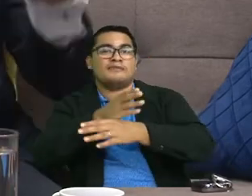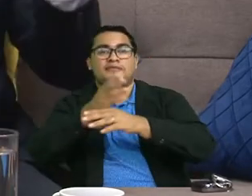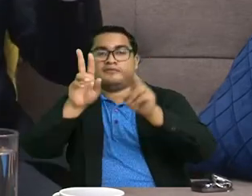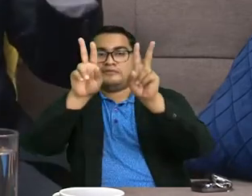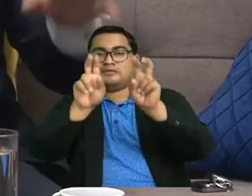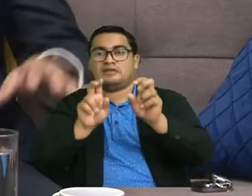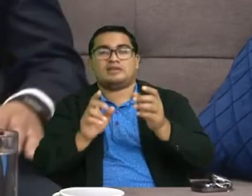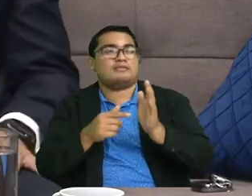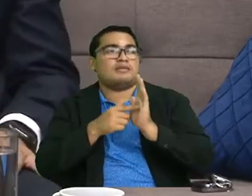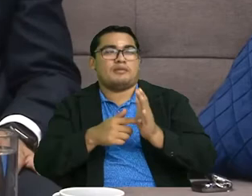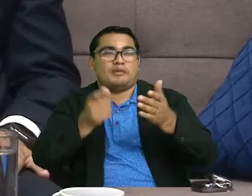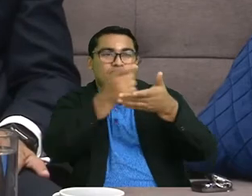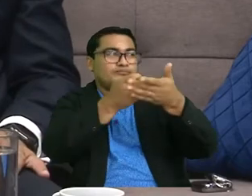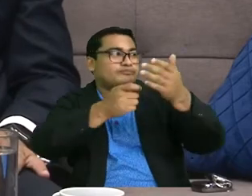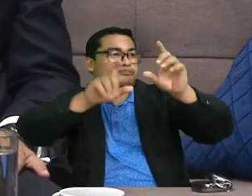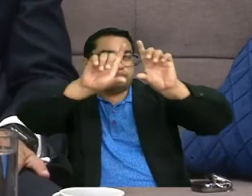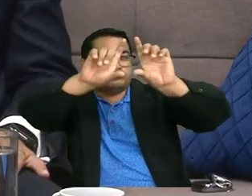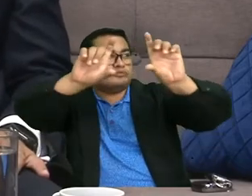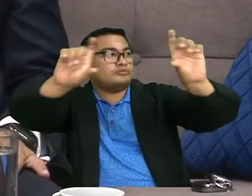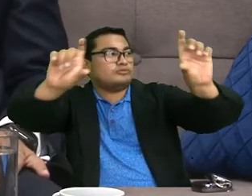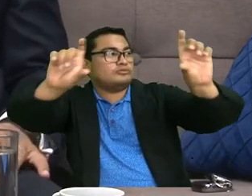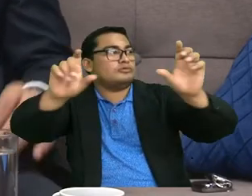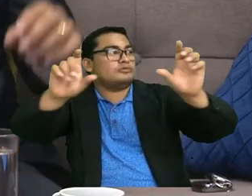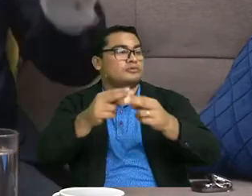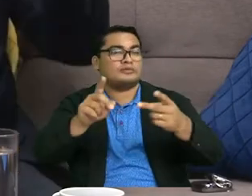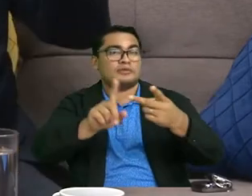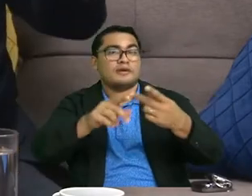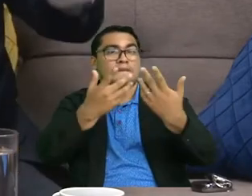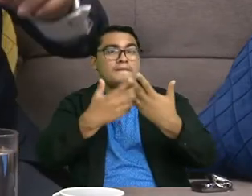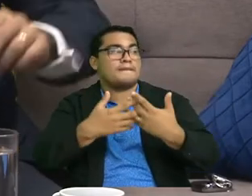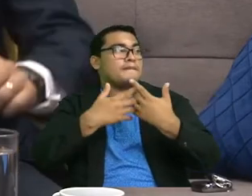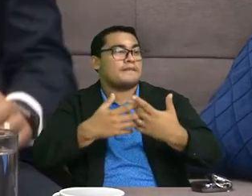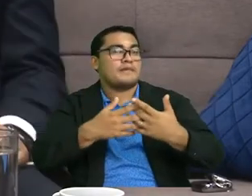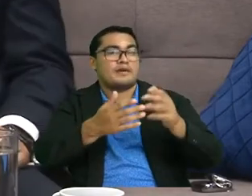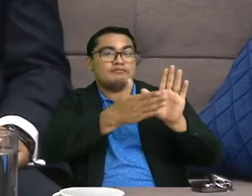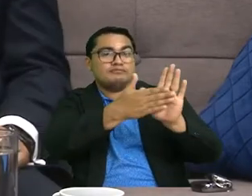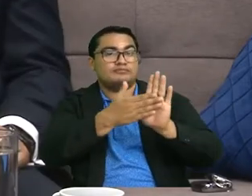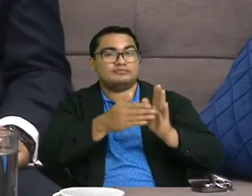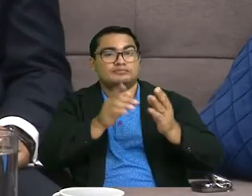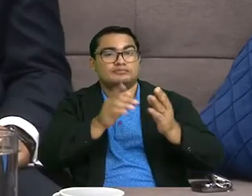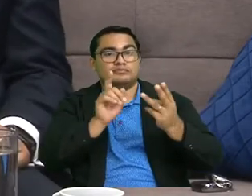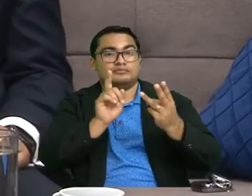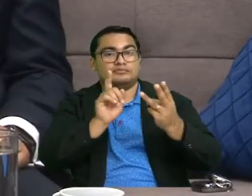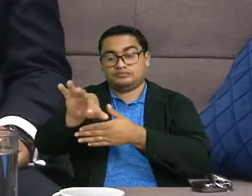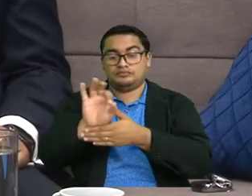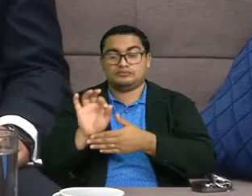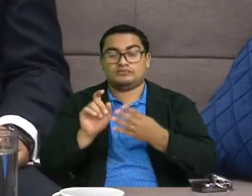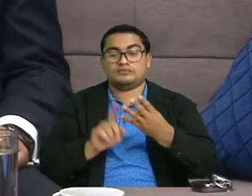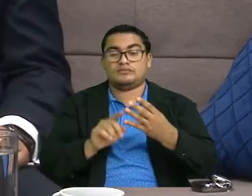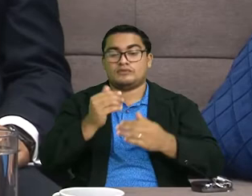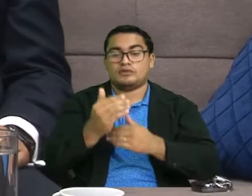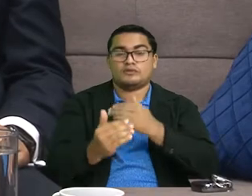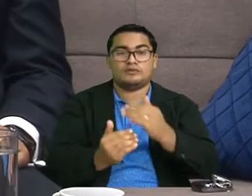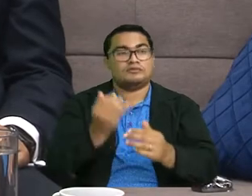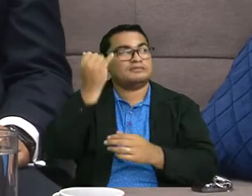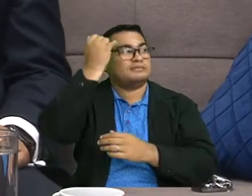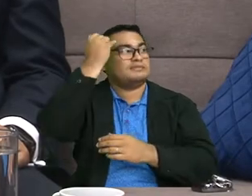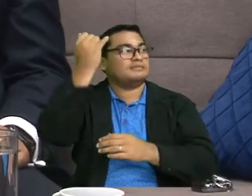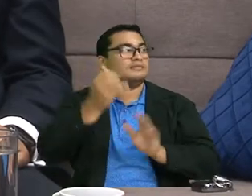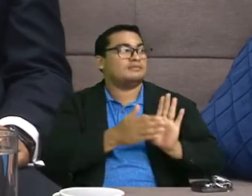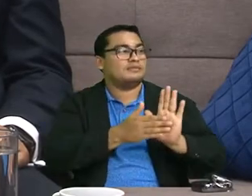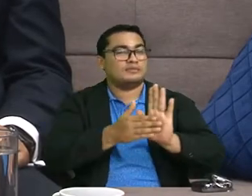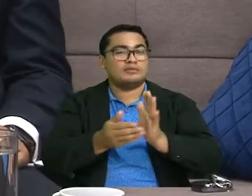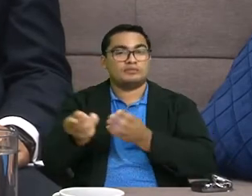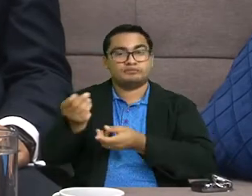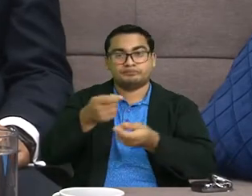de diseño de marca e imagen empresarial, registro, proceso creativo de modelos de negocio,